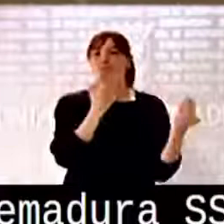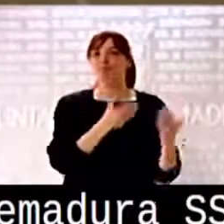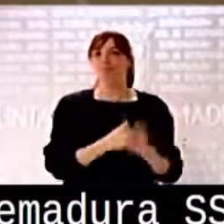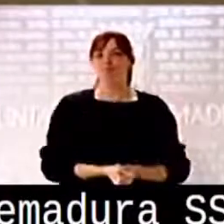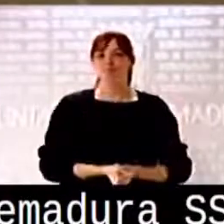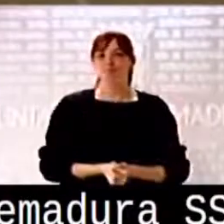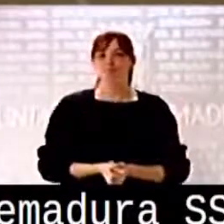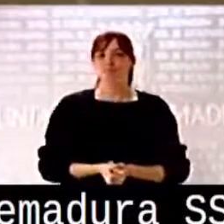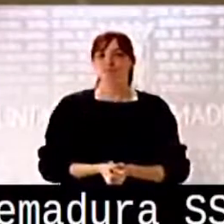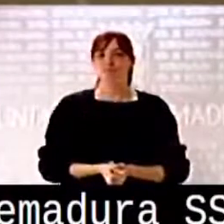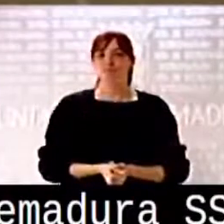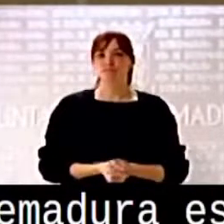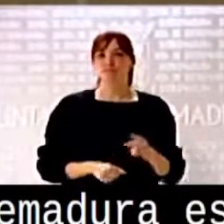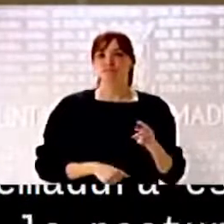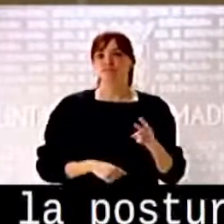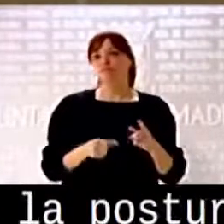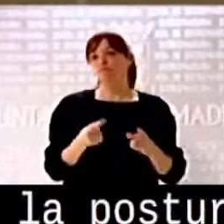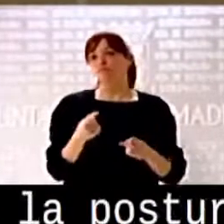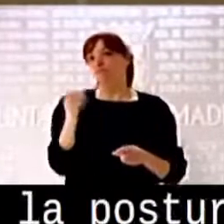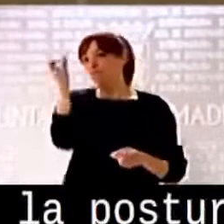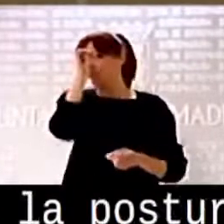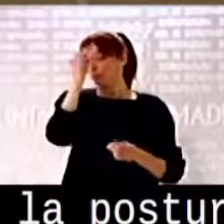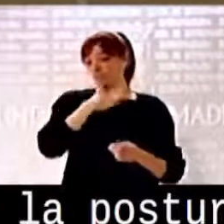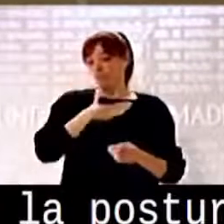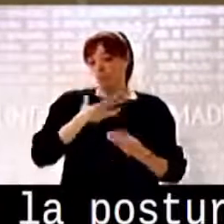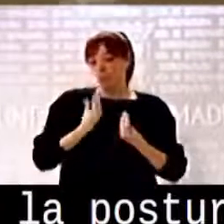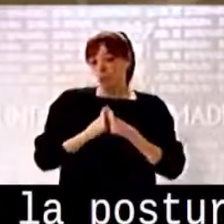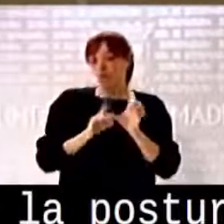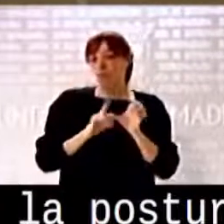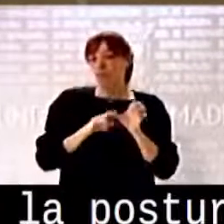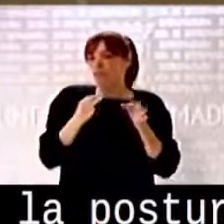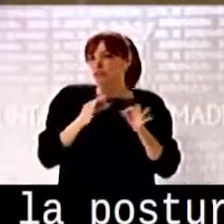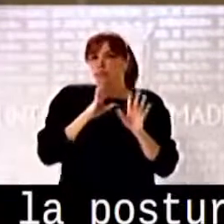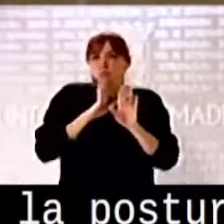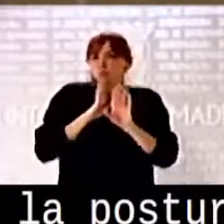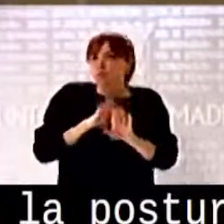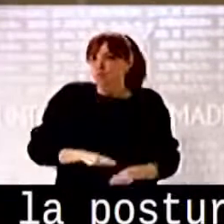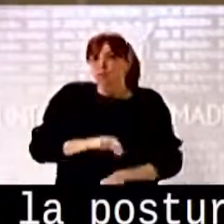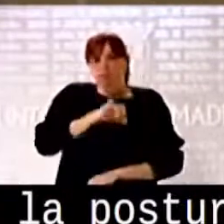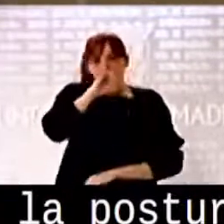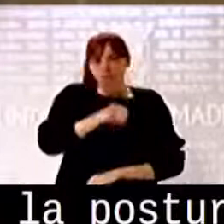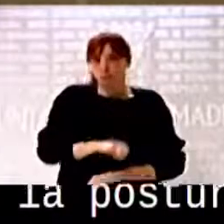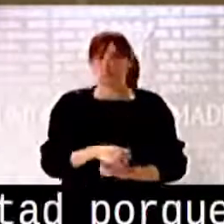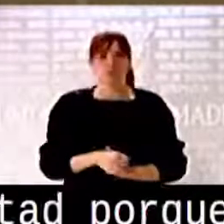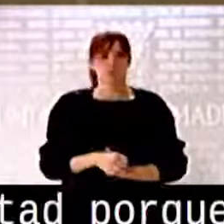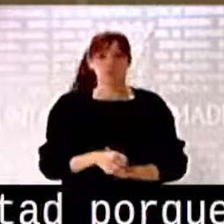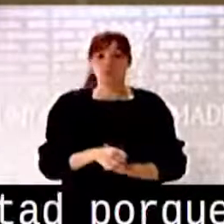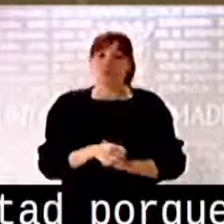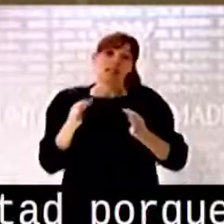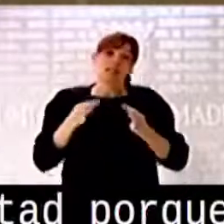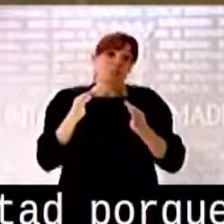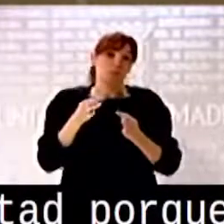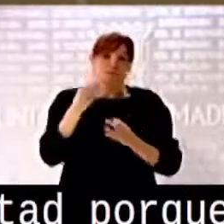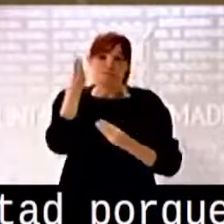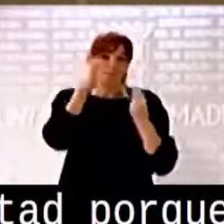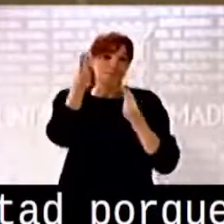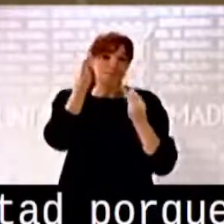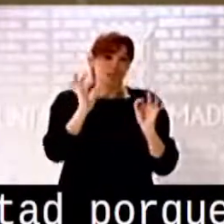gracias. La postura que siempre, y desde la máxima lealtad, porque así lo entendemos